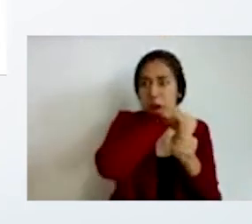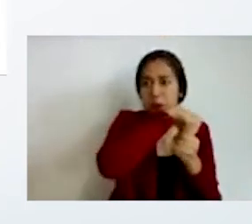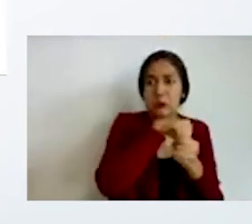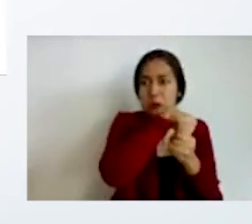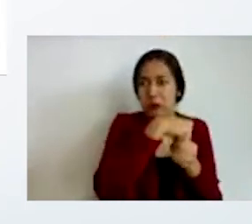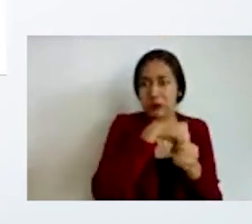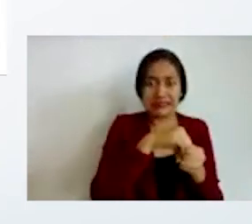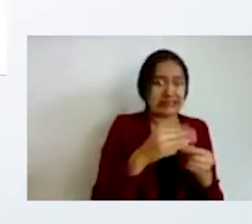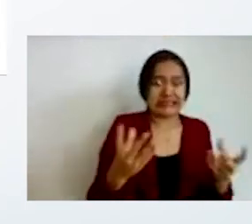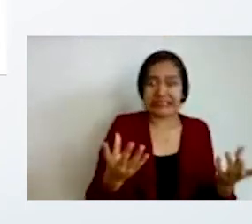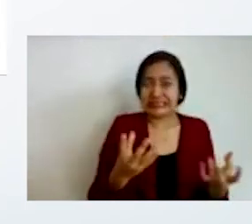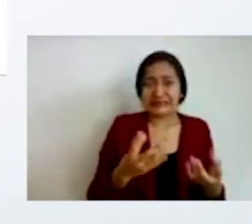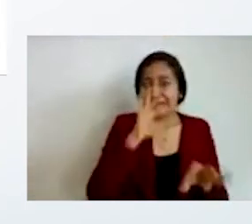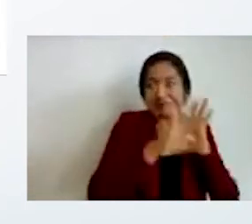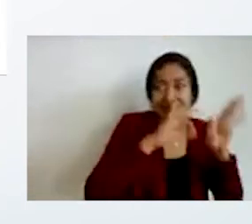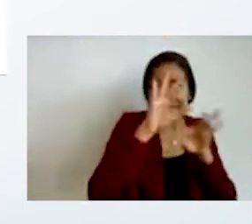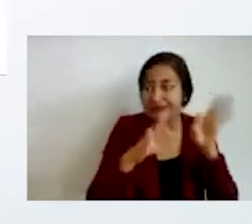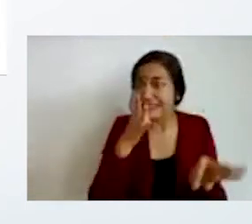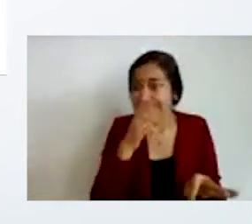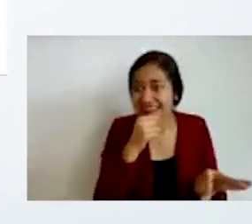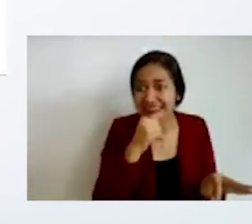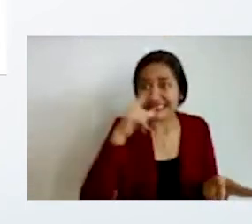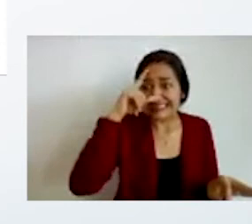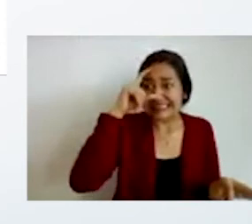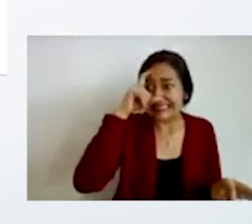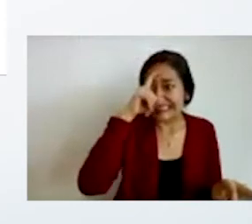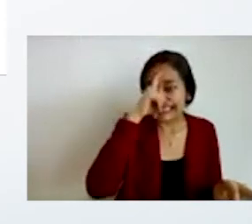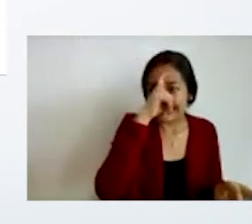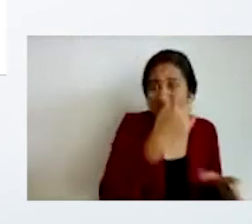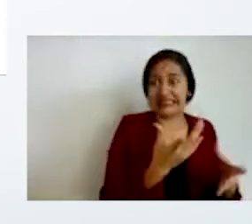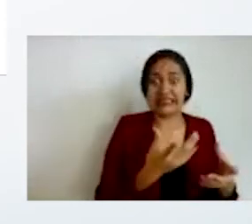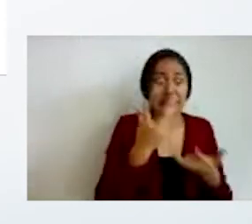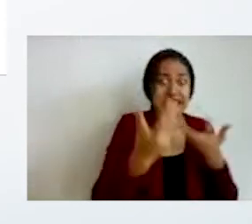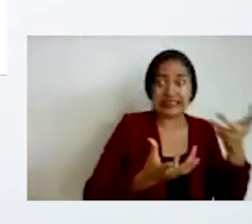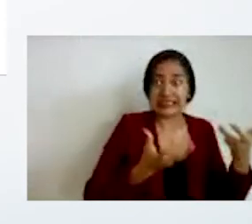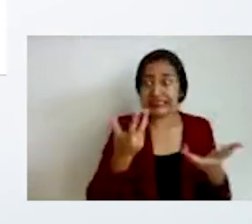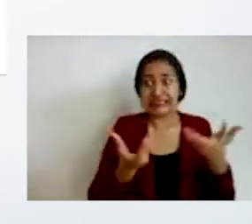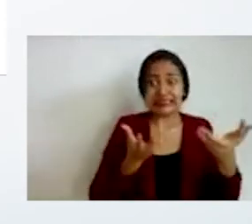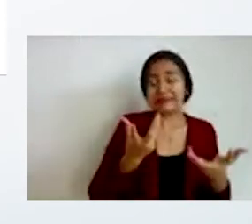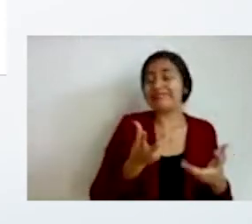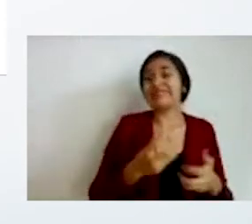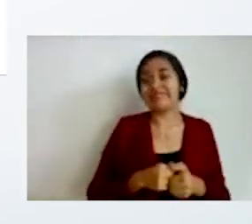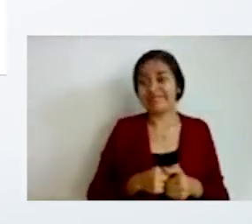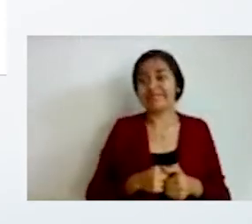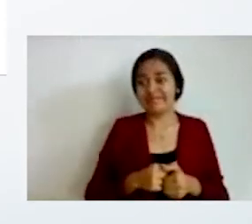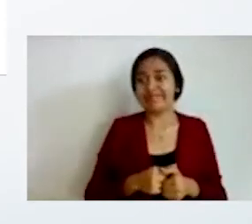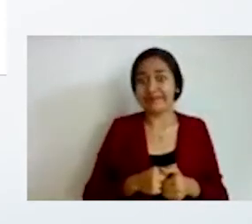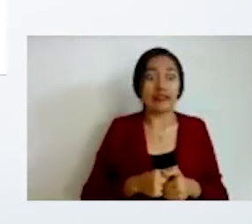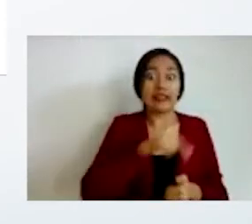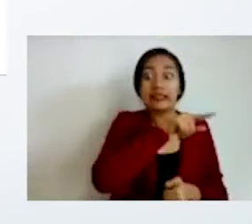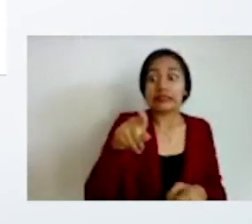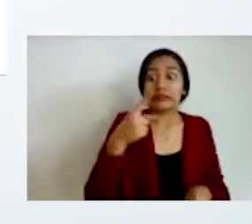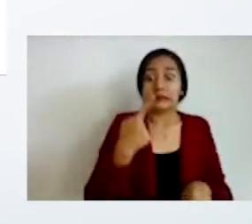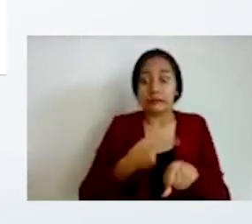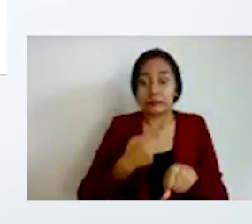fondo. Entonces habría una sobrecarga explosiva de personas que requieren atención hospitalaria y que no